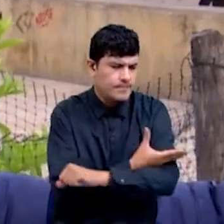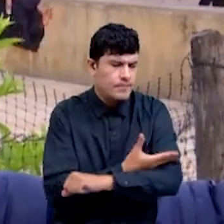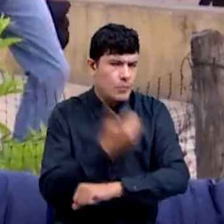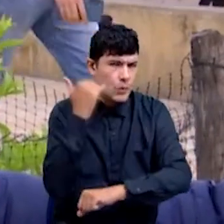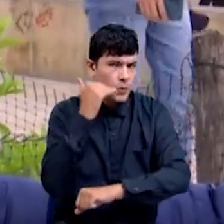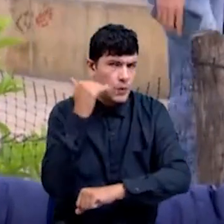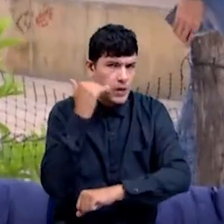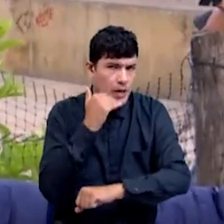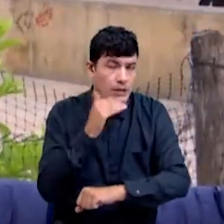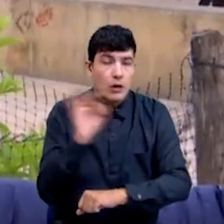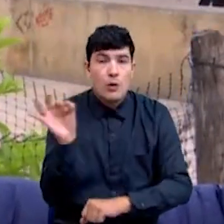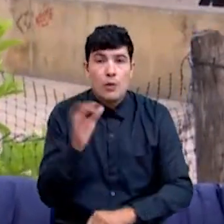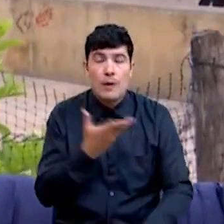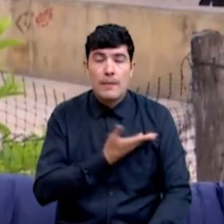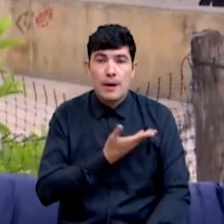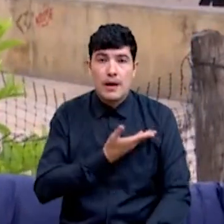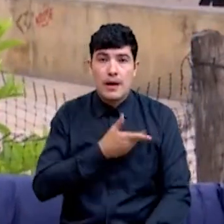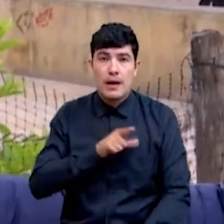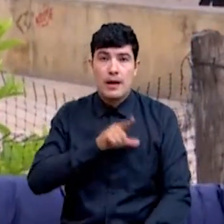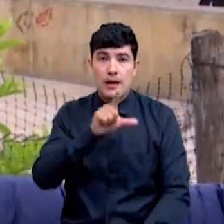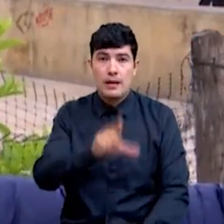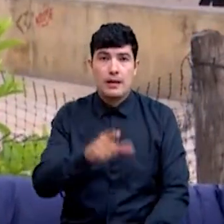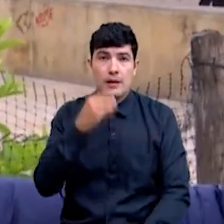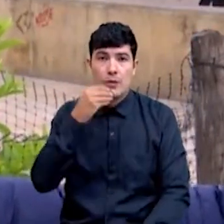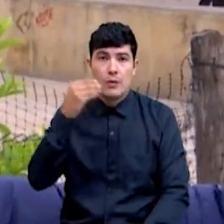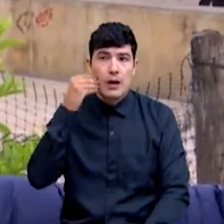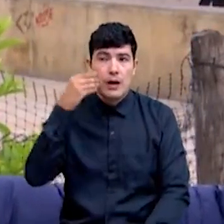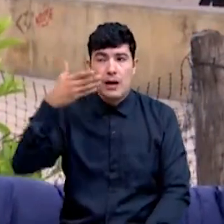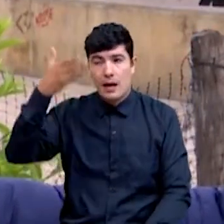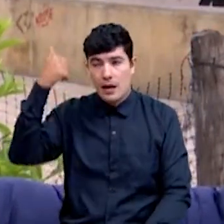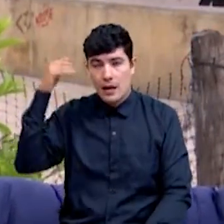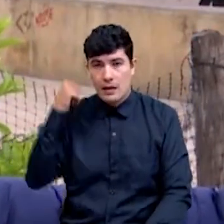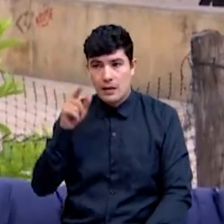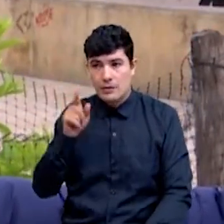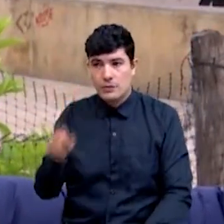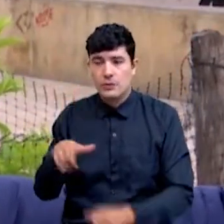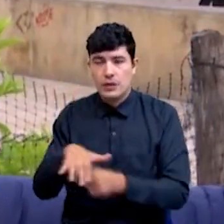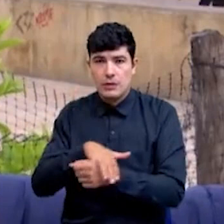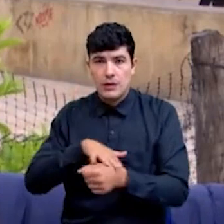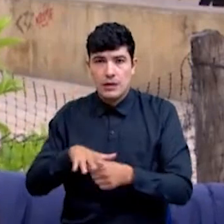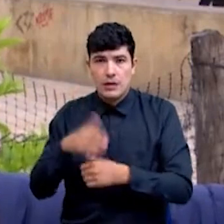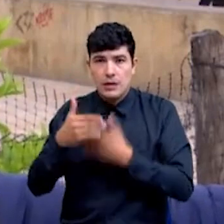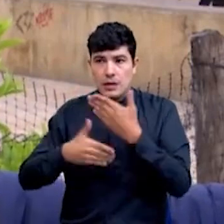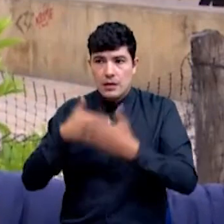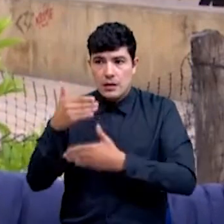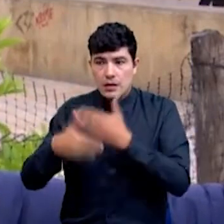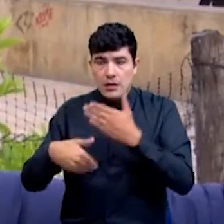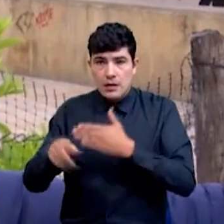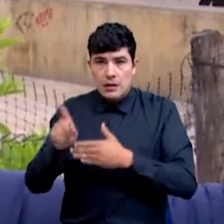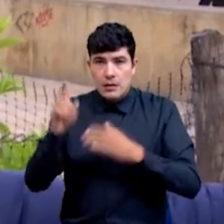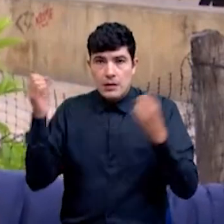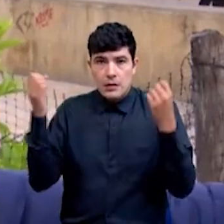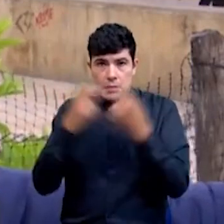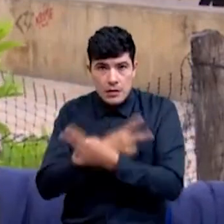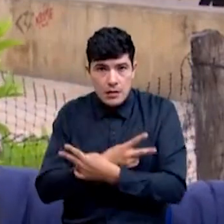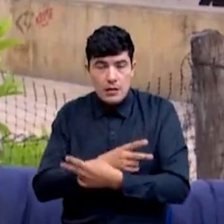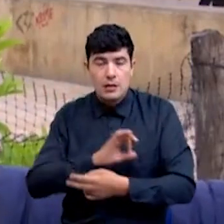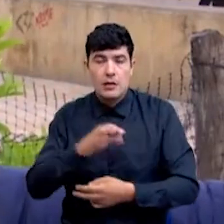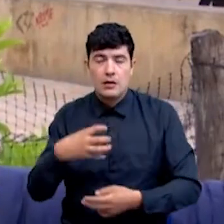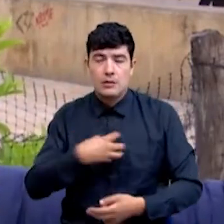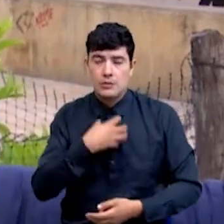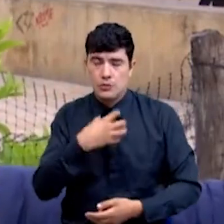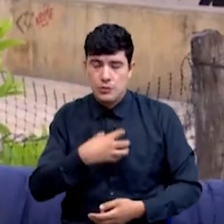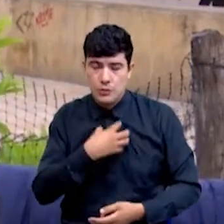cabezas de hogar que pues hayan pasado en algún momento por este proceso de violencia y que pues